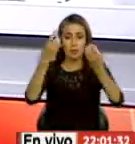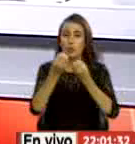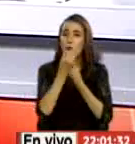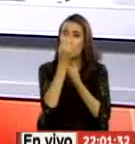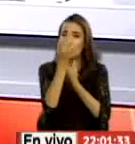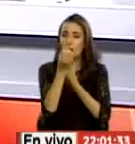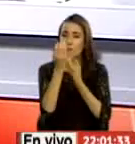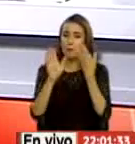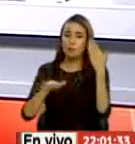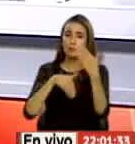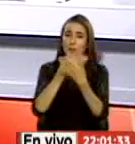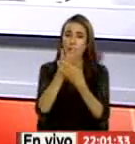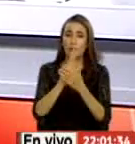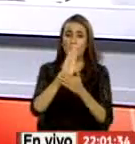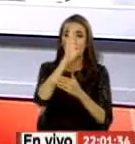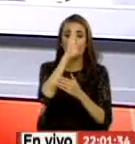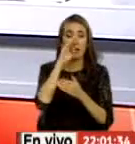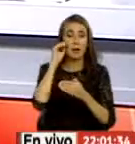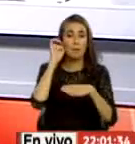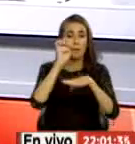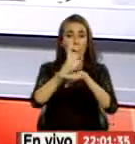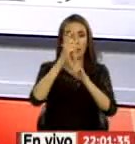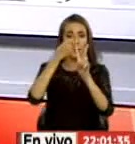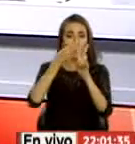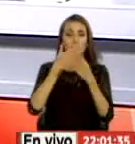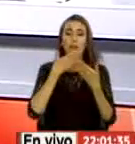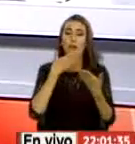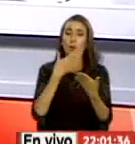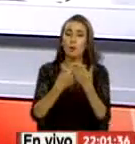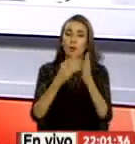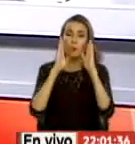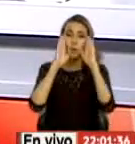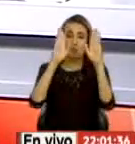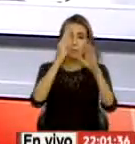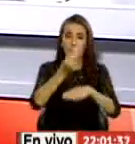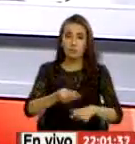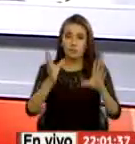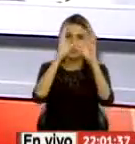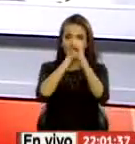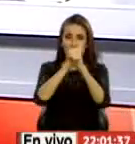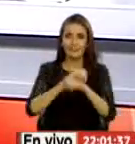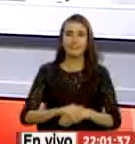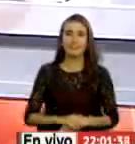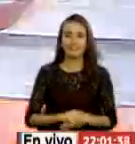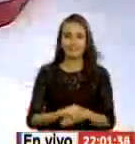realizado entre los equipos de Ecuador TV y Gama Visión. Muchísimas gracias por su sintonía.